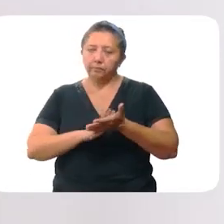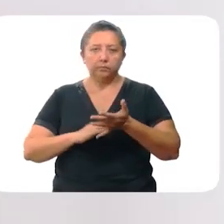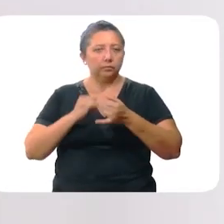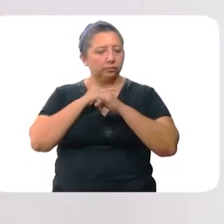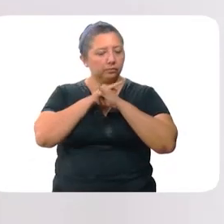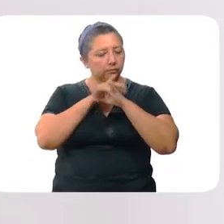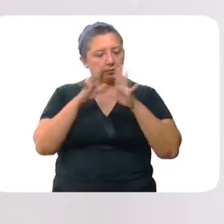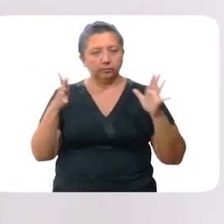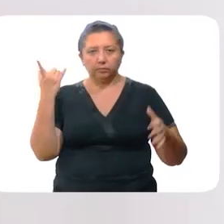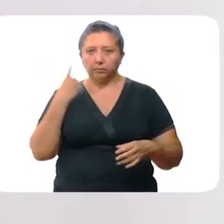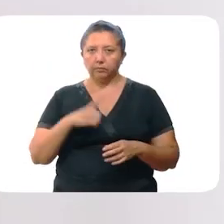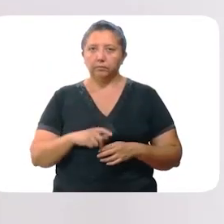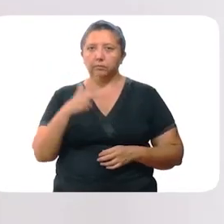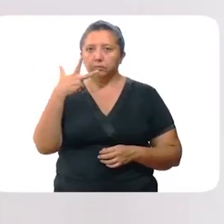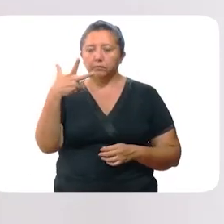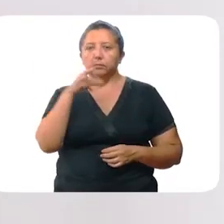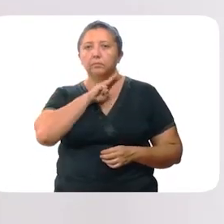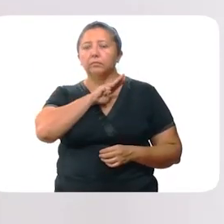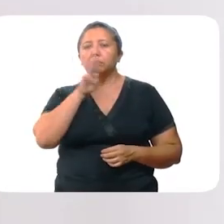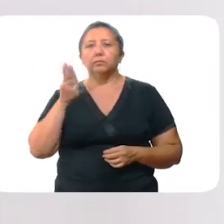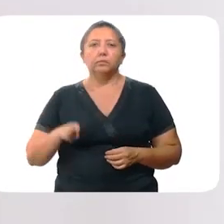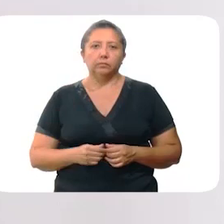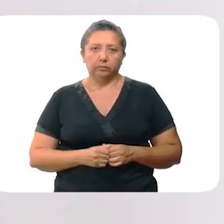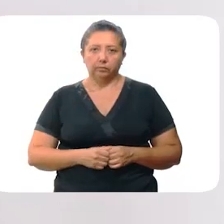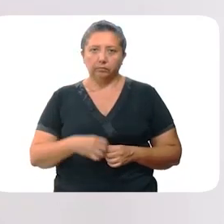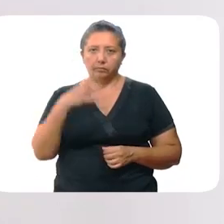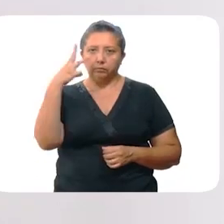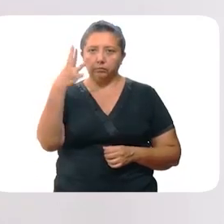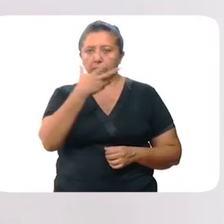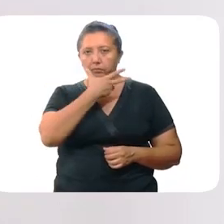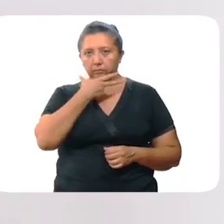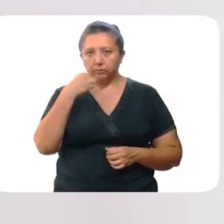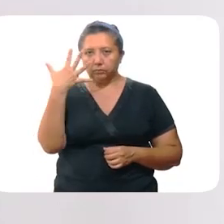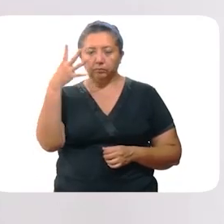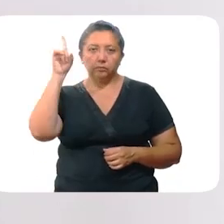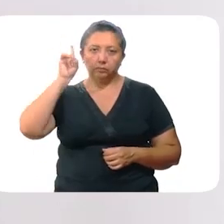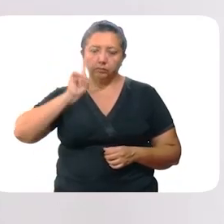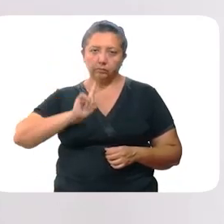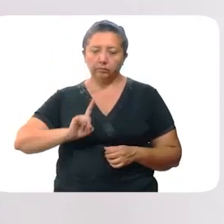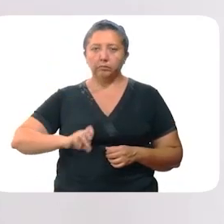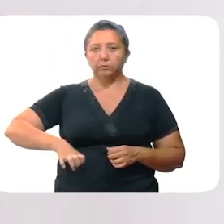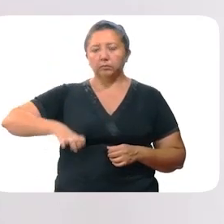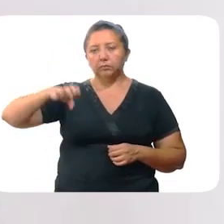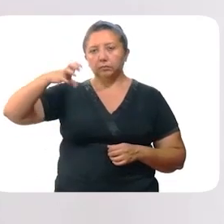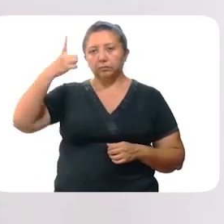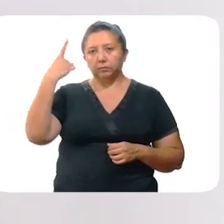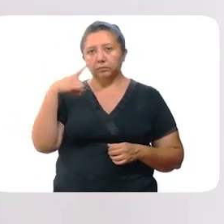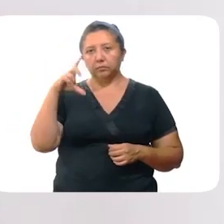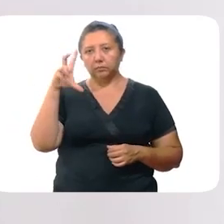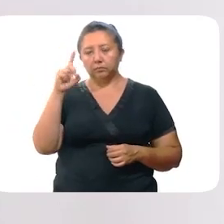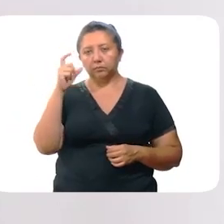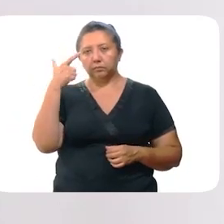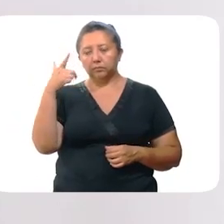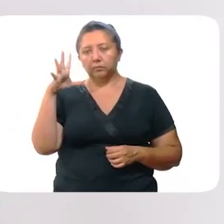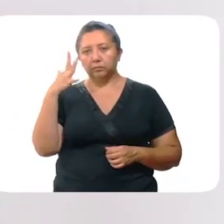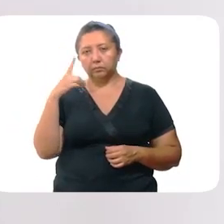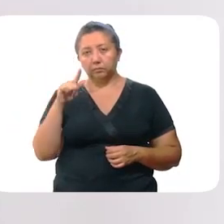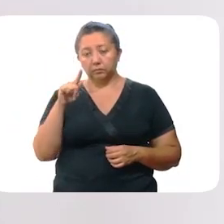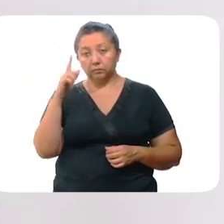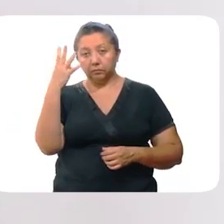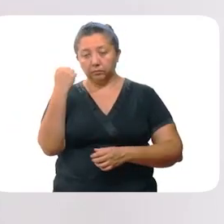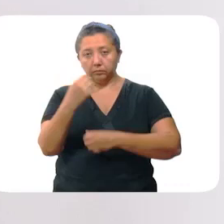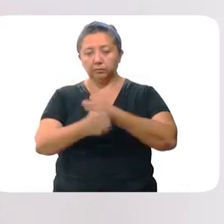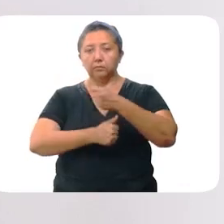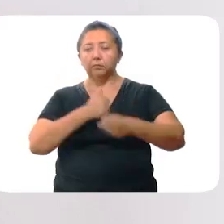Lamentablemente en este parte médico informamos de 8 fallecimientos. Son 3 hombres y 5 mujeres, de un rango de edad de 37 a